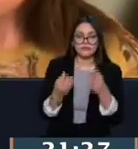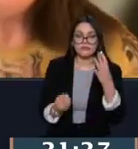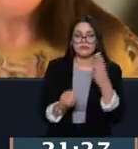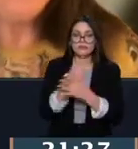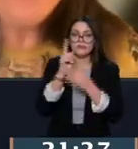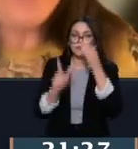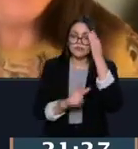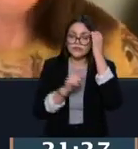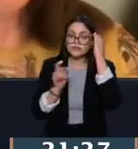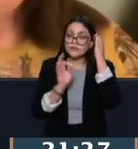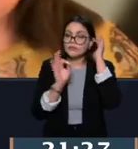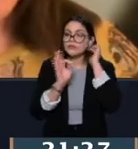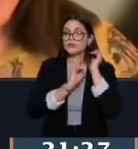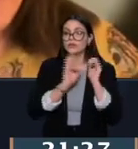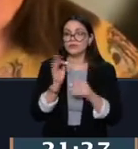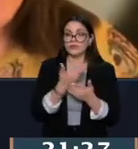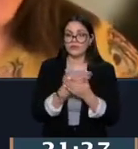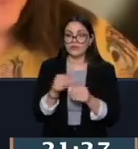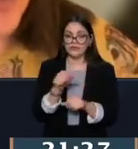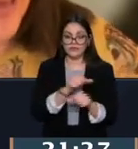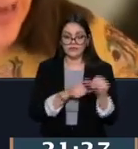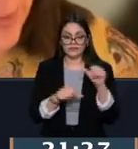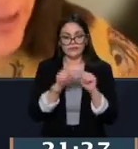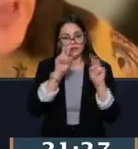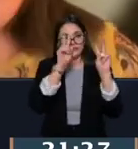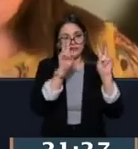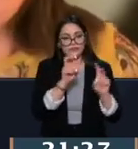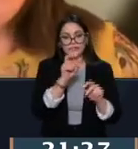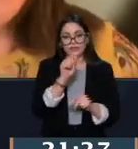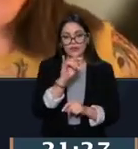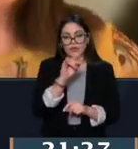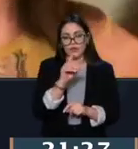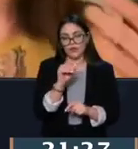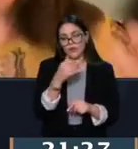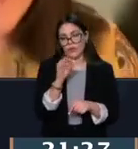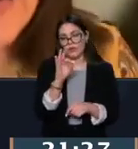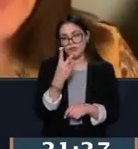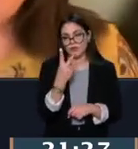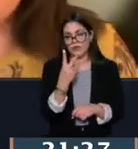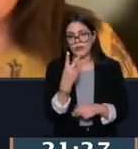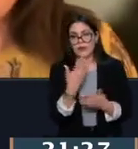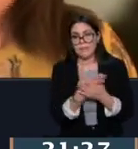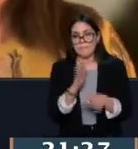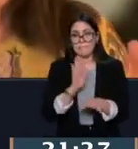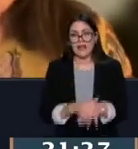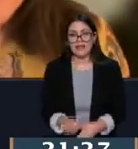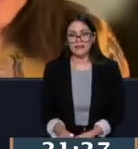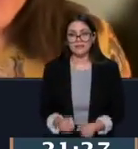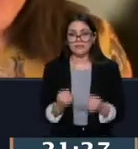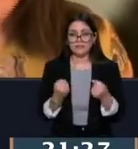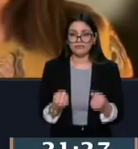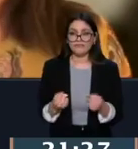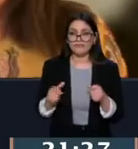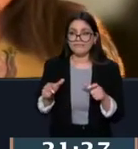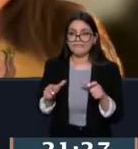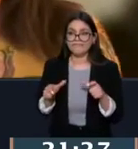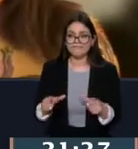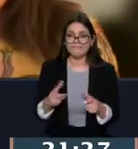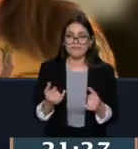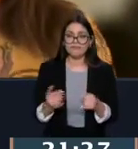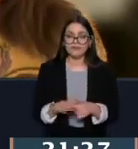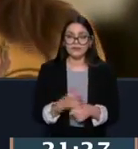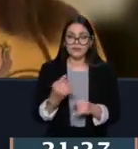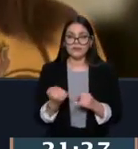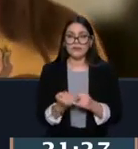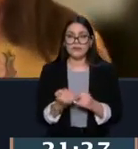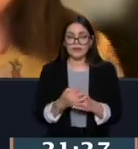podrían sustituir a este título 42 eliminado con más rigidez y por tanto un mensaje